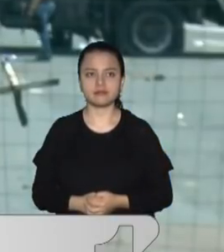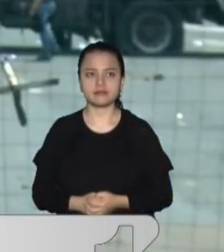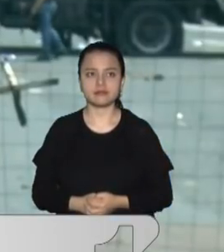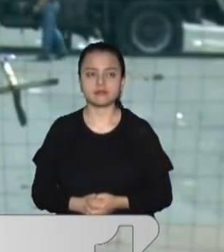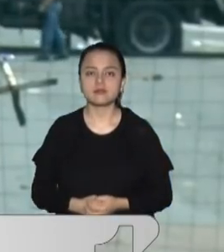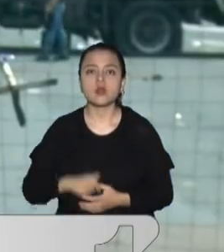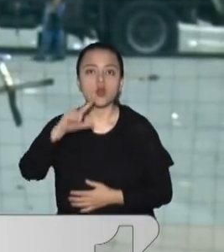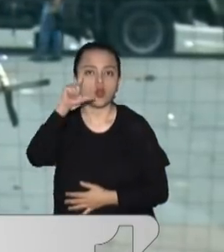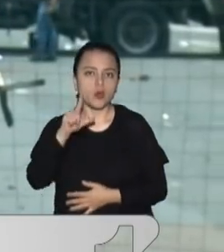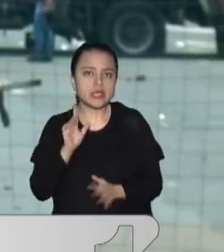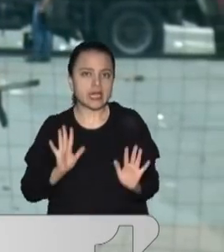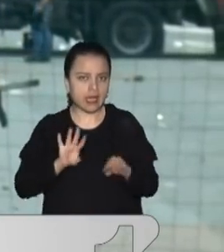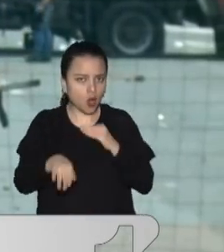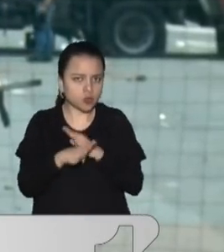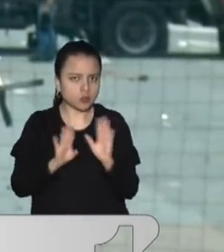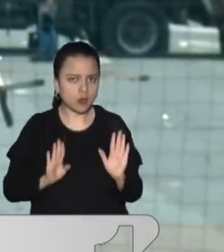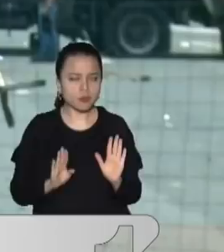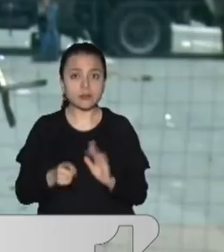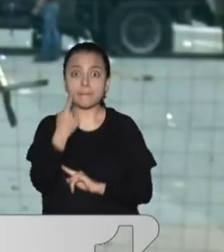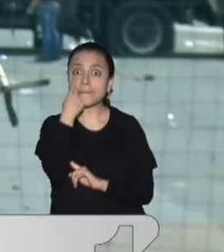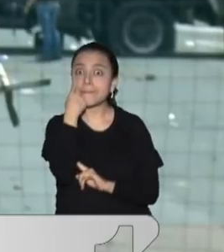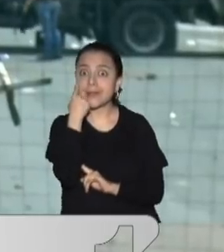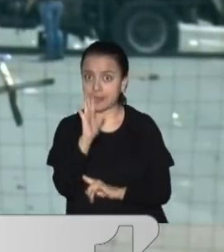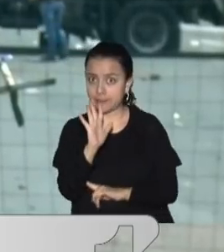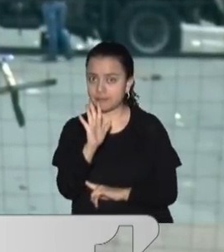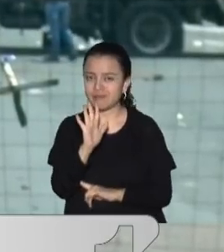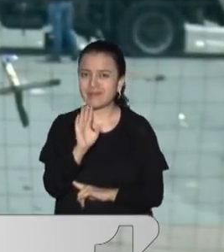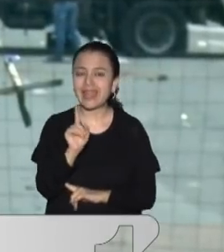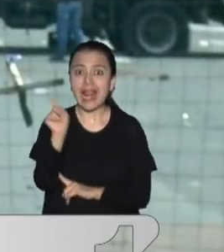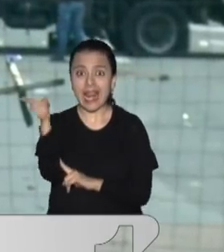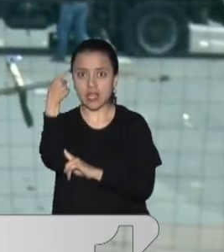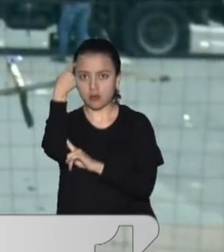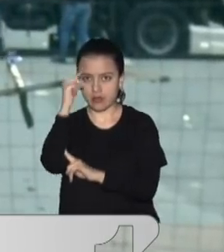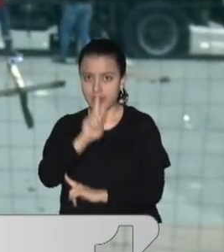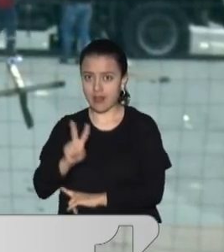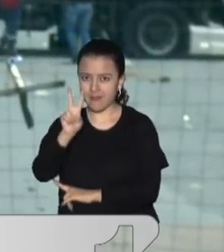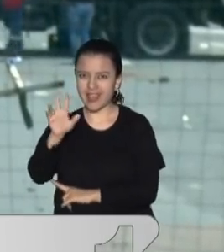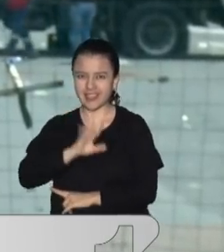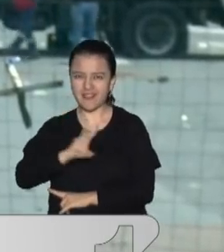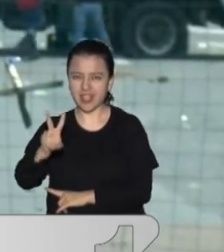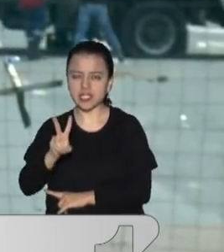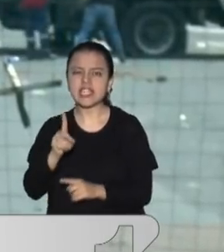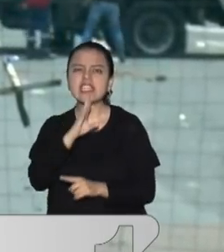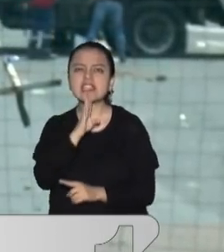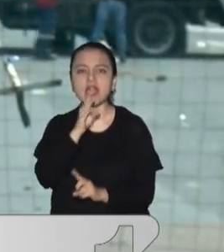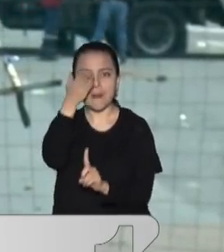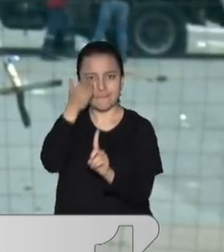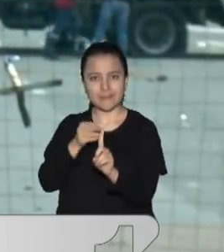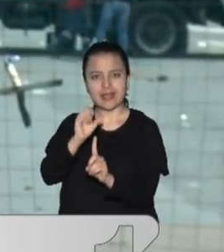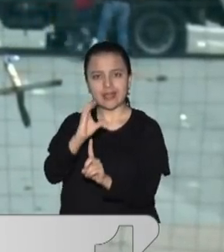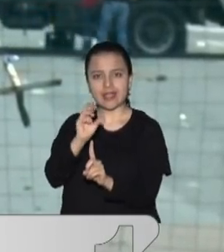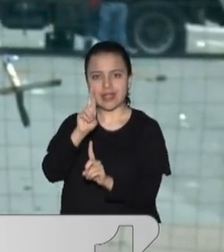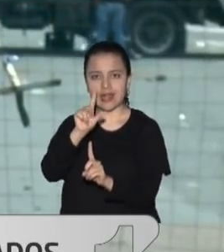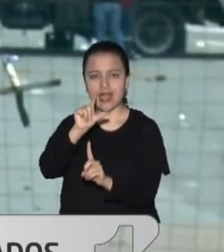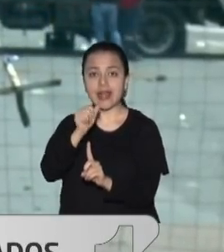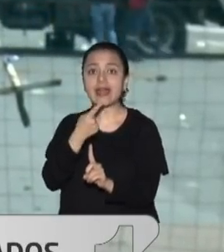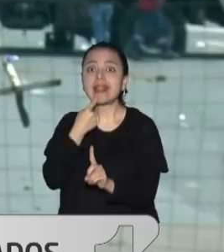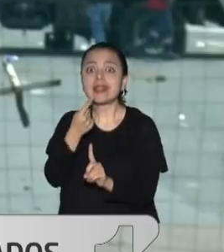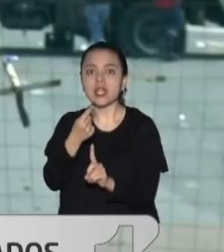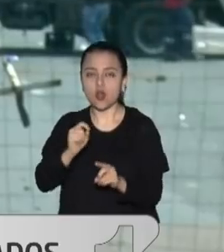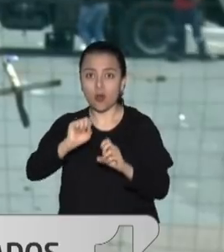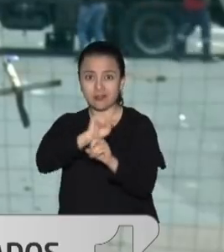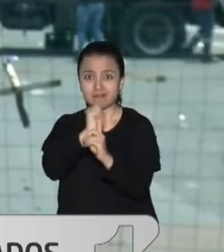Luisa, continuamos con más información. Mire, y esta vez la gobernadora del Valle, Clara Luz Roldán, a través de sus redes sociales, denunció